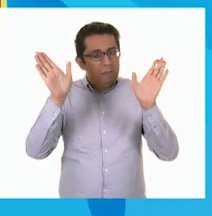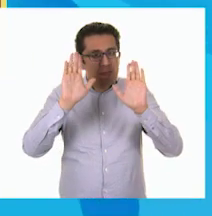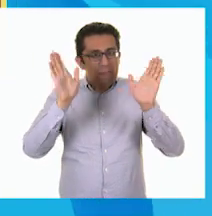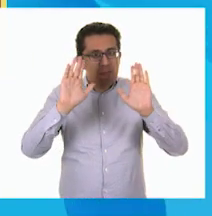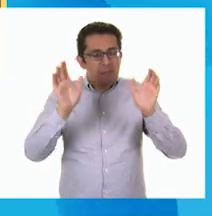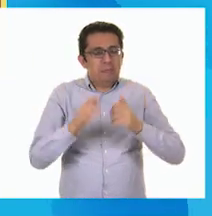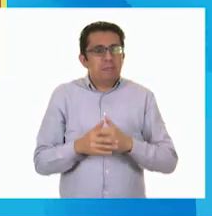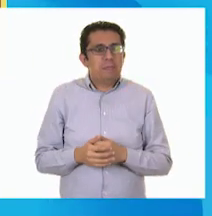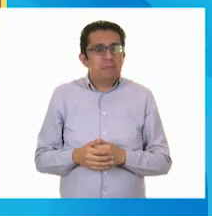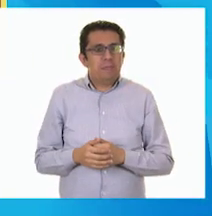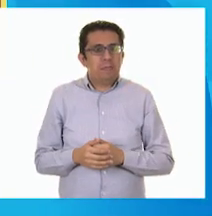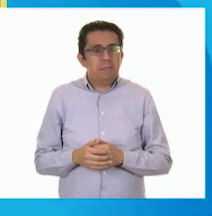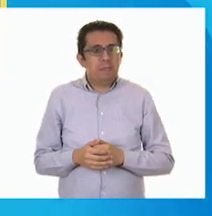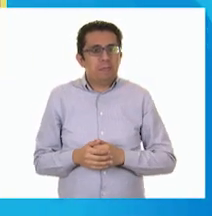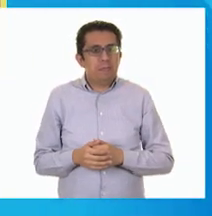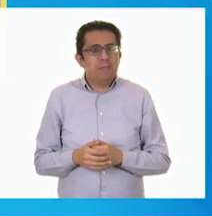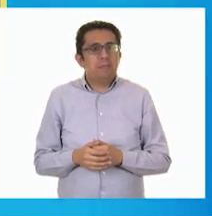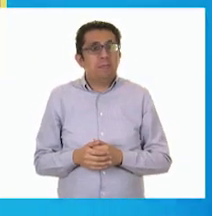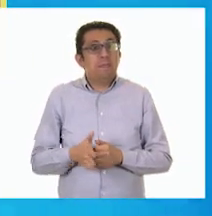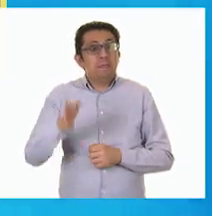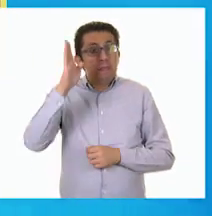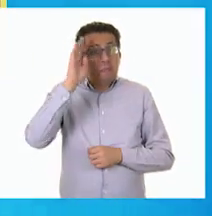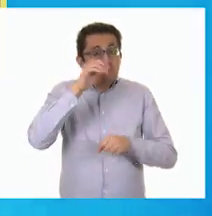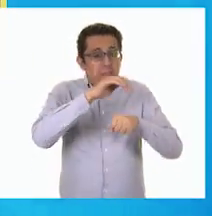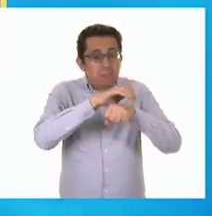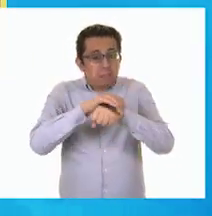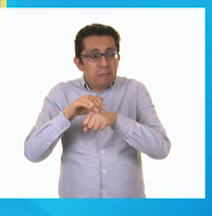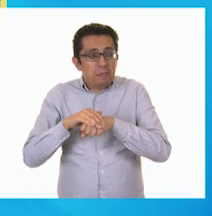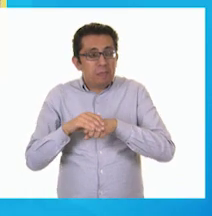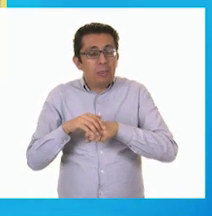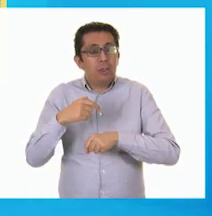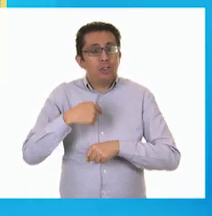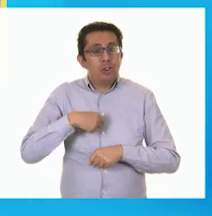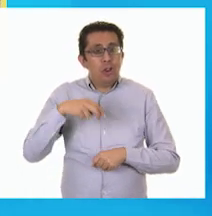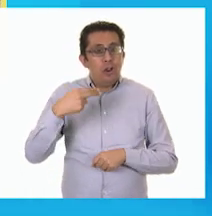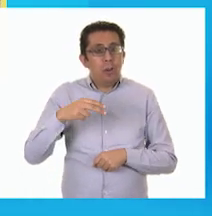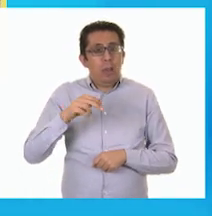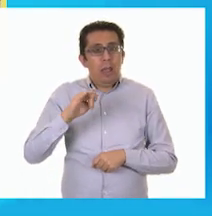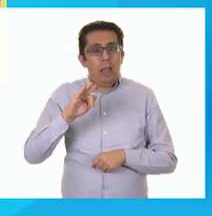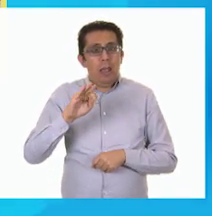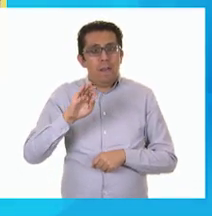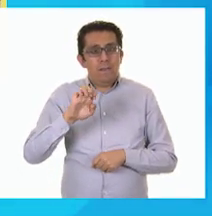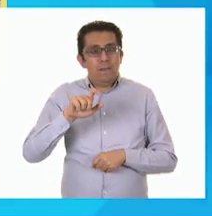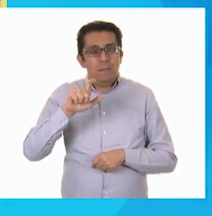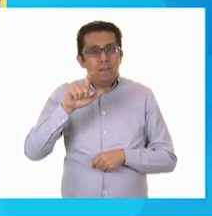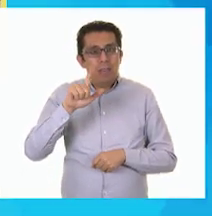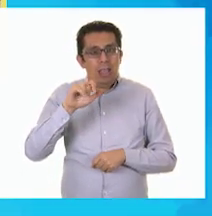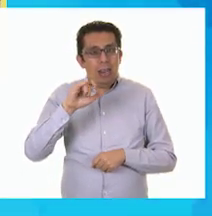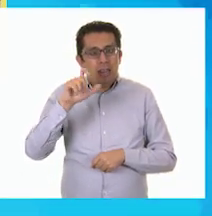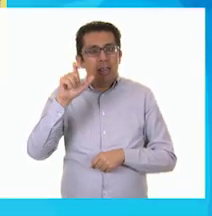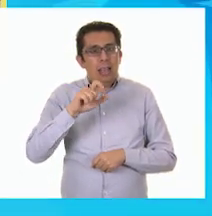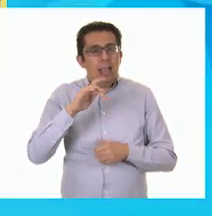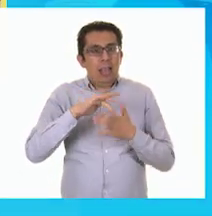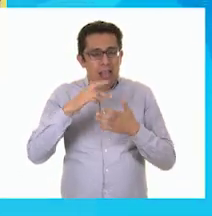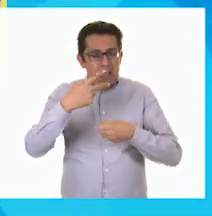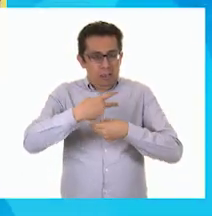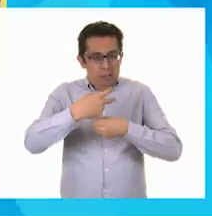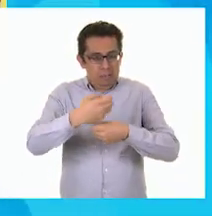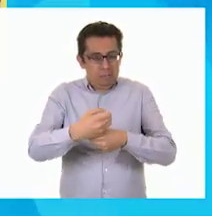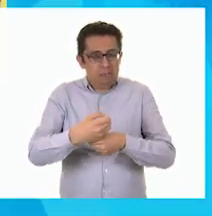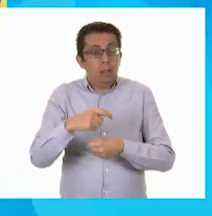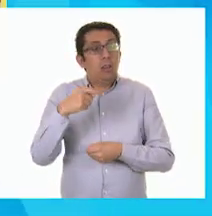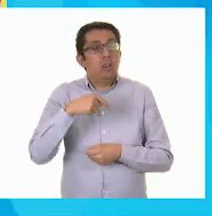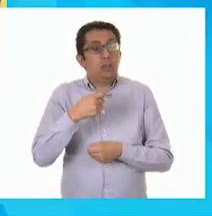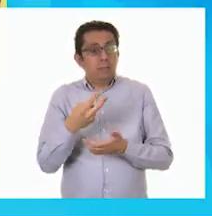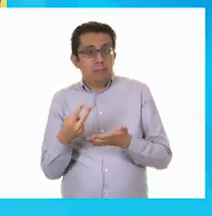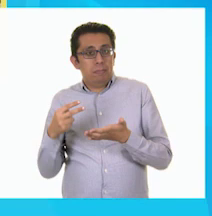Bye. Hola amigos, soy Félix. Gracias por invitarme al programa. Hoy estoy